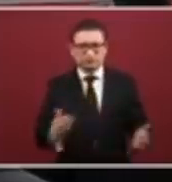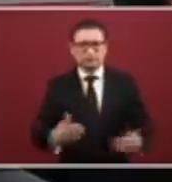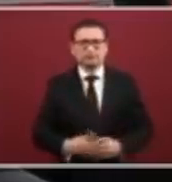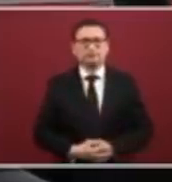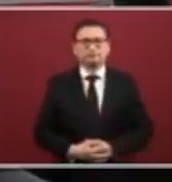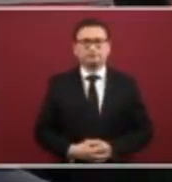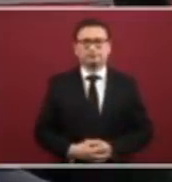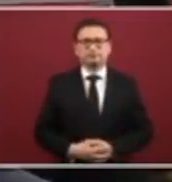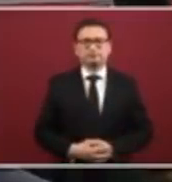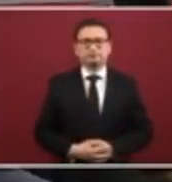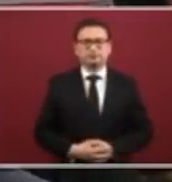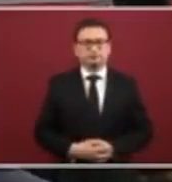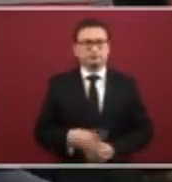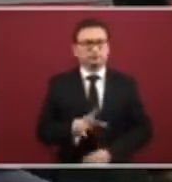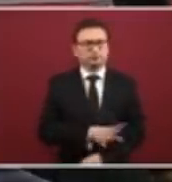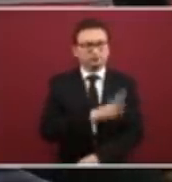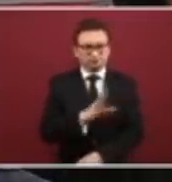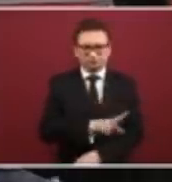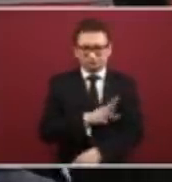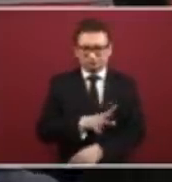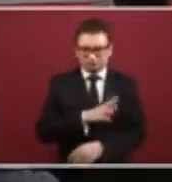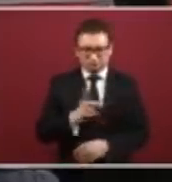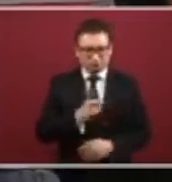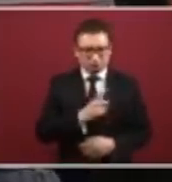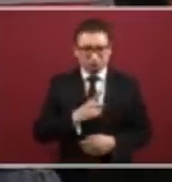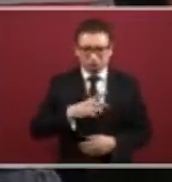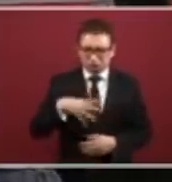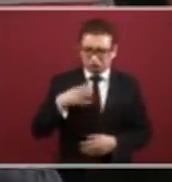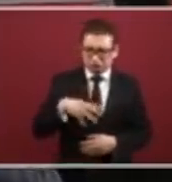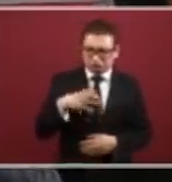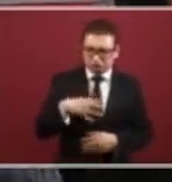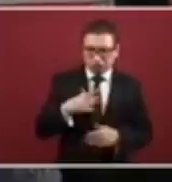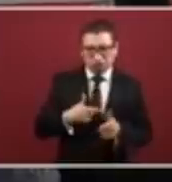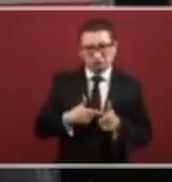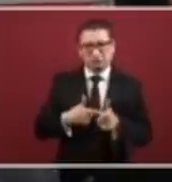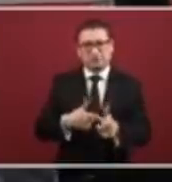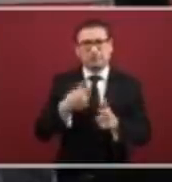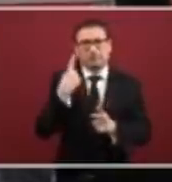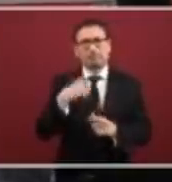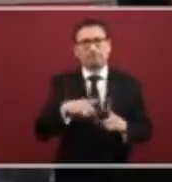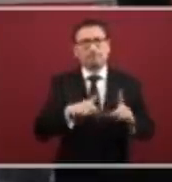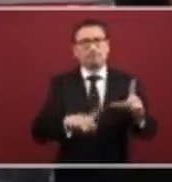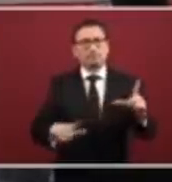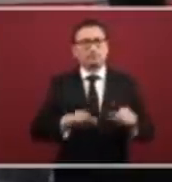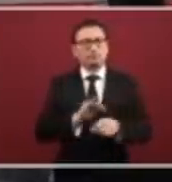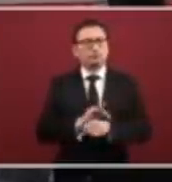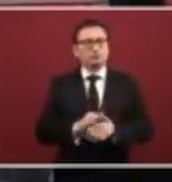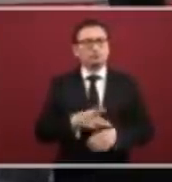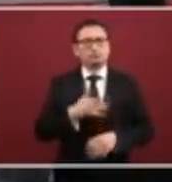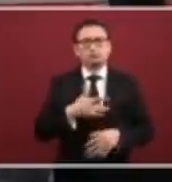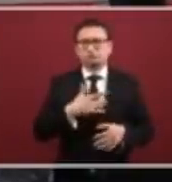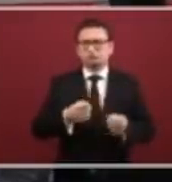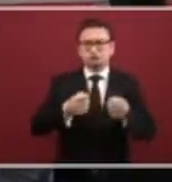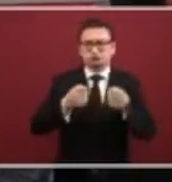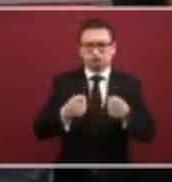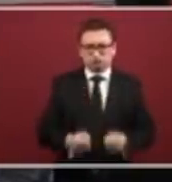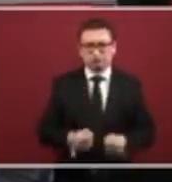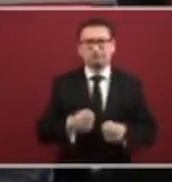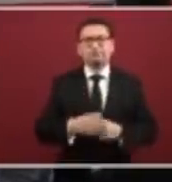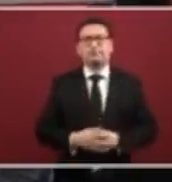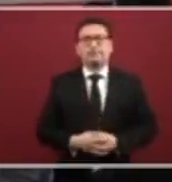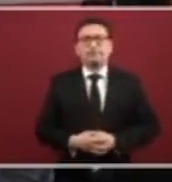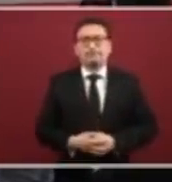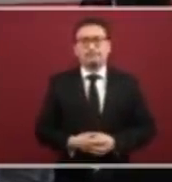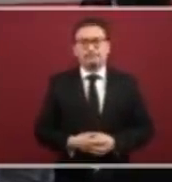La autosuficiencia energética como principio de seguridad nacional es uno de los ejes rectores para